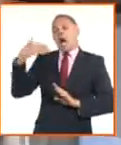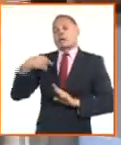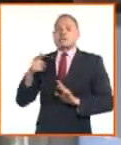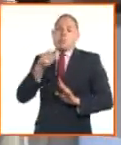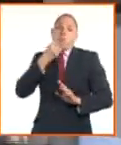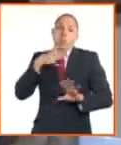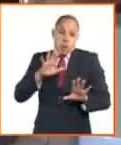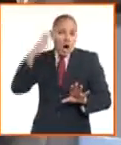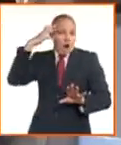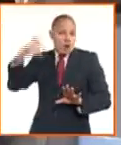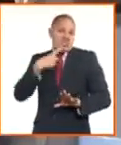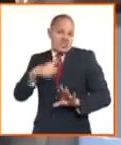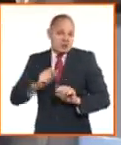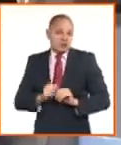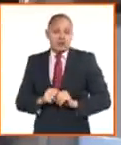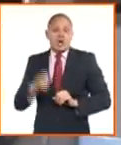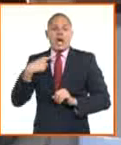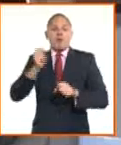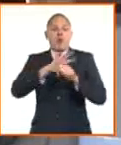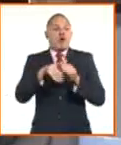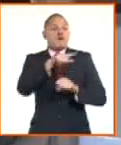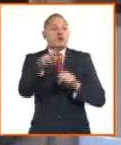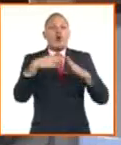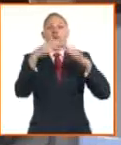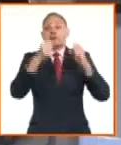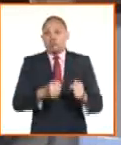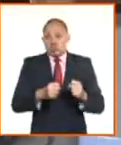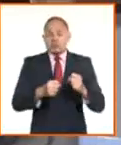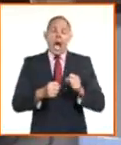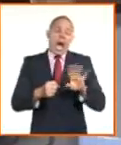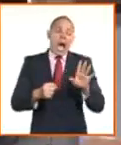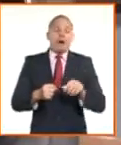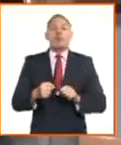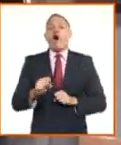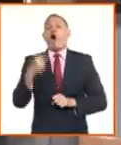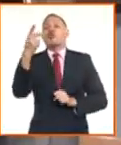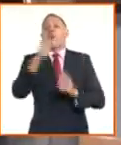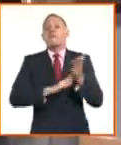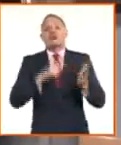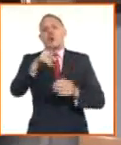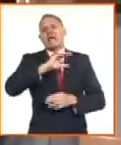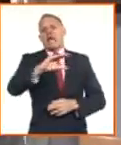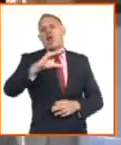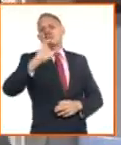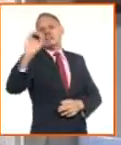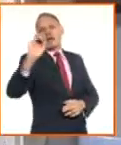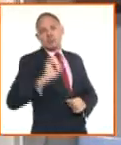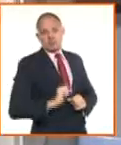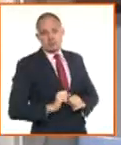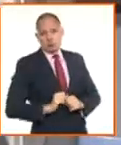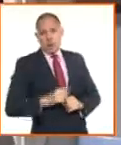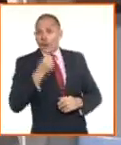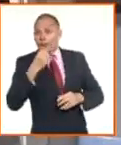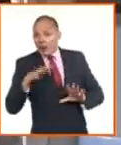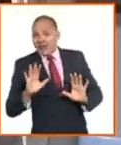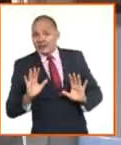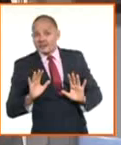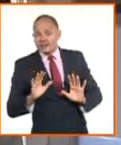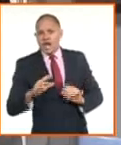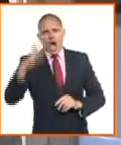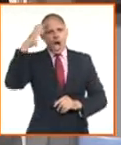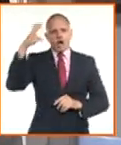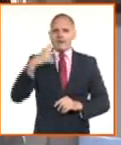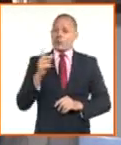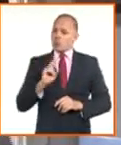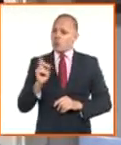2 meses de salario y se acabó? O sea que no nos arrepentimos, pero hay cuestiones que ya con la recuperación gradual que